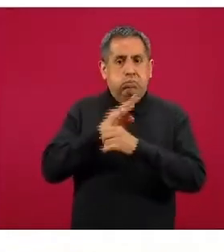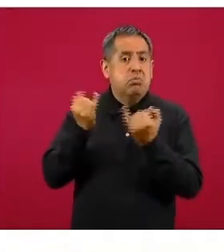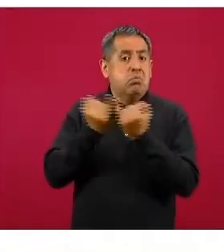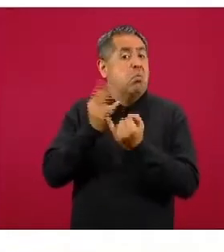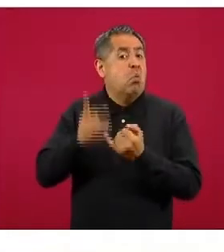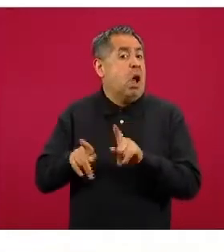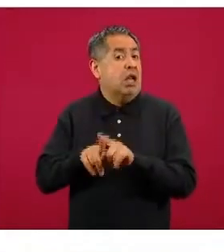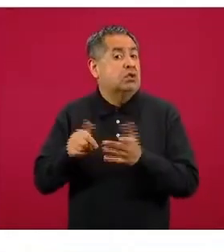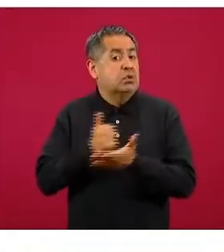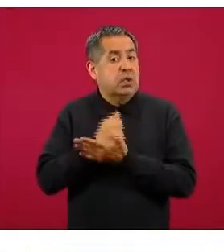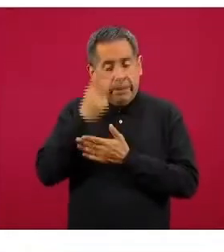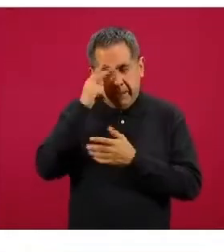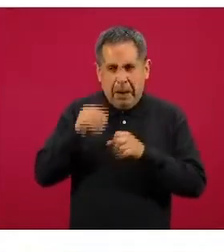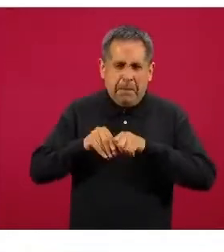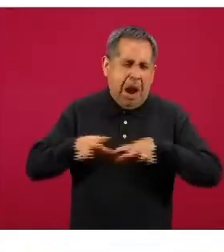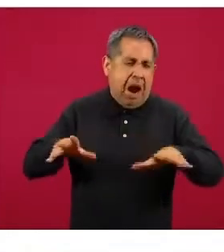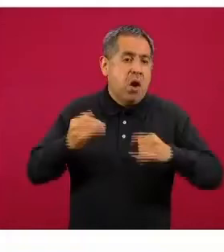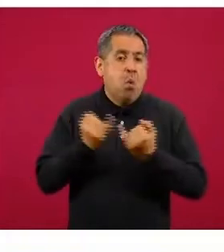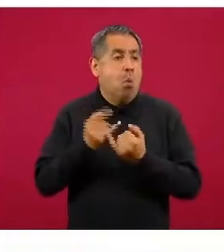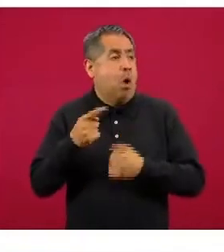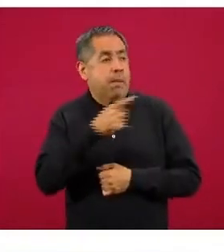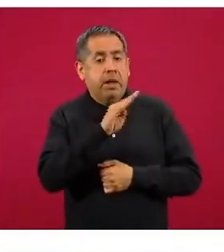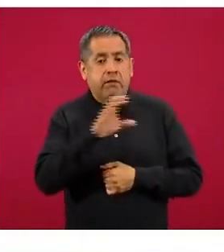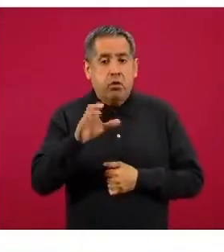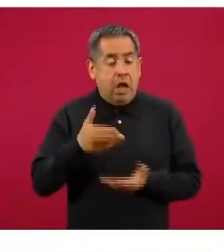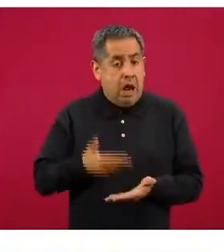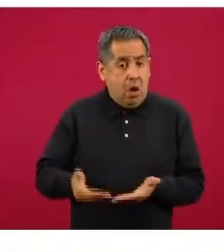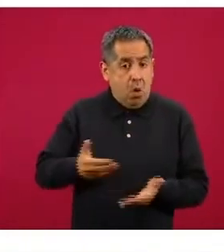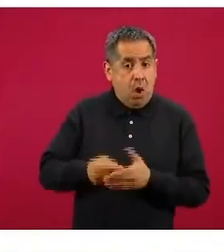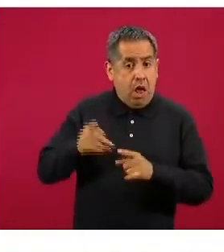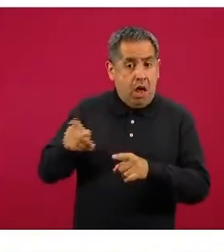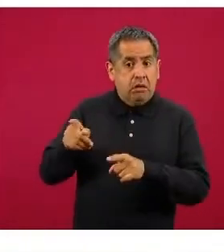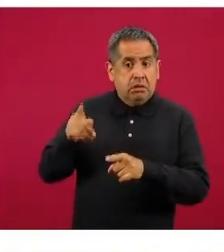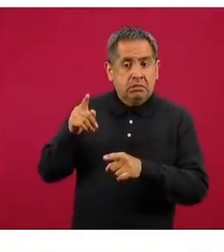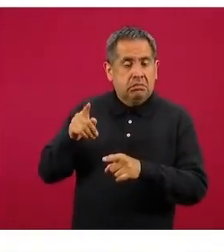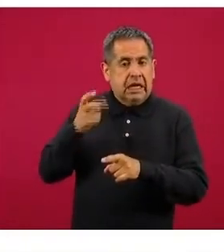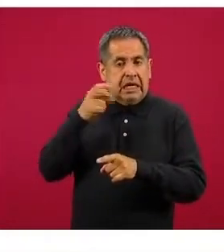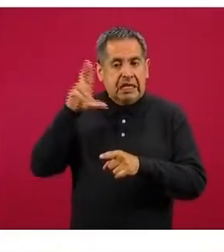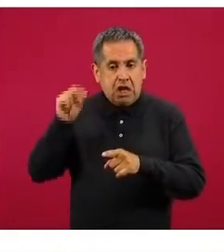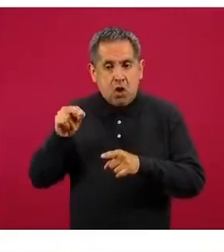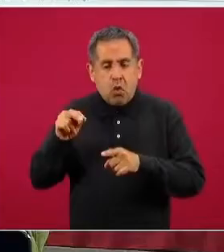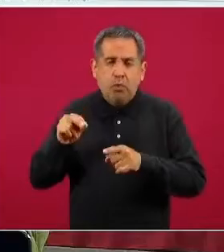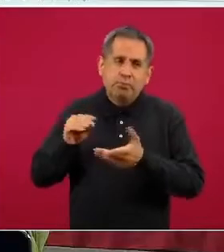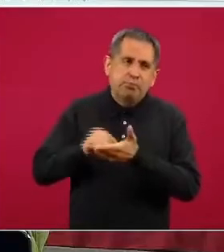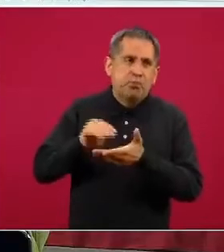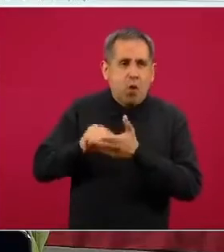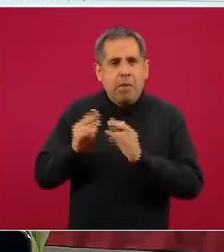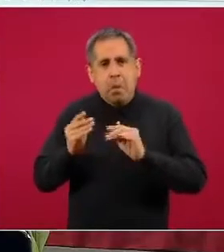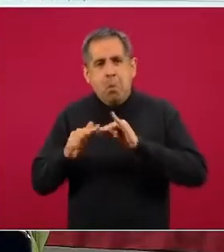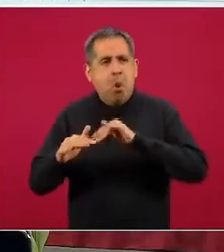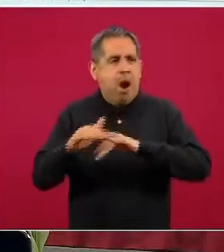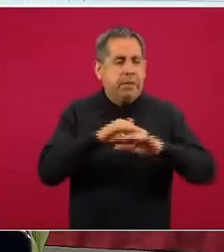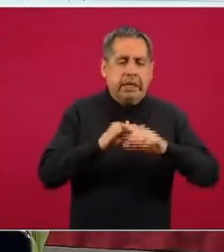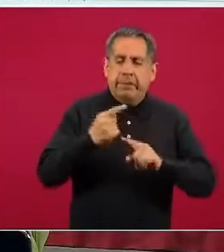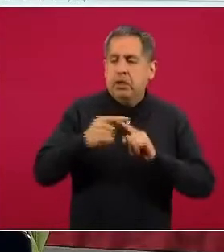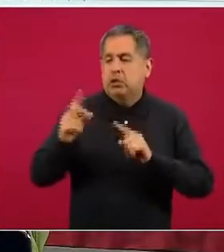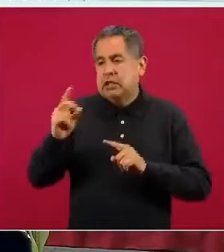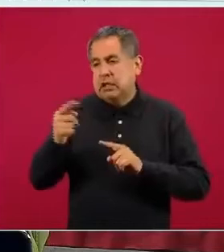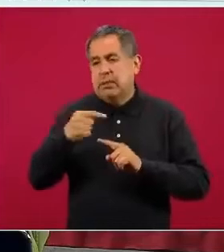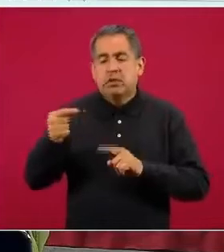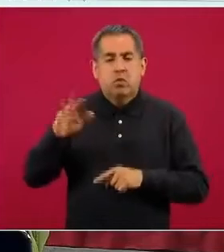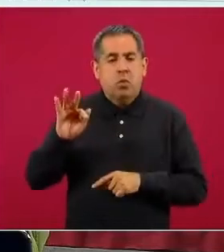de México y el estado de Baja California. Actualmente sigue manteniendo una movilidad de alrededor de entre menos 30 y